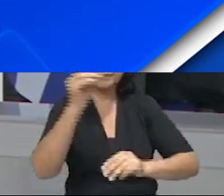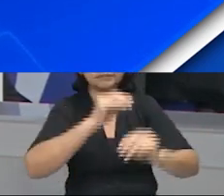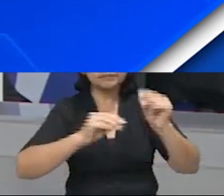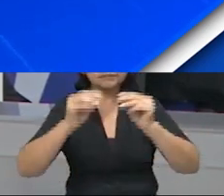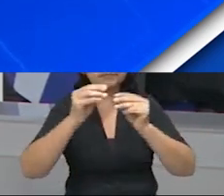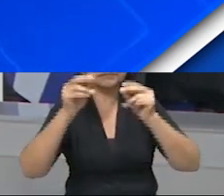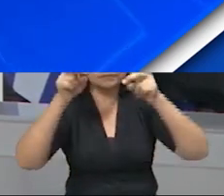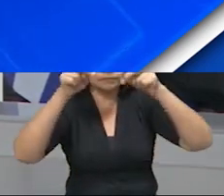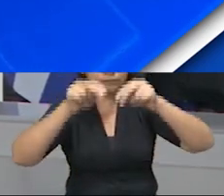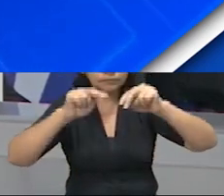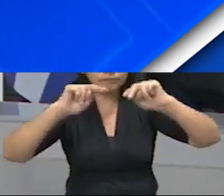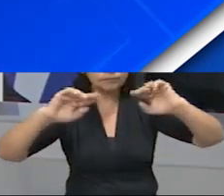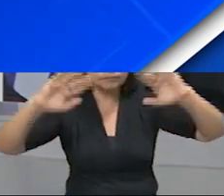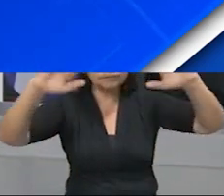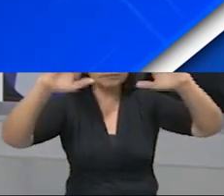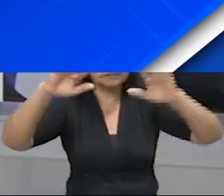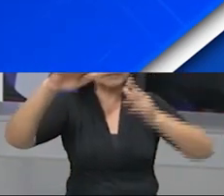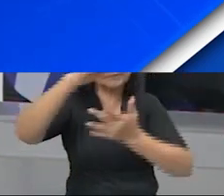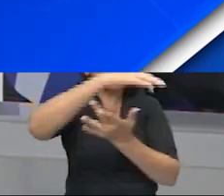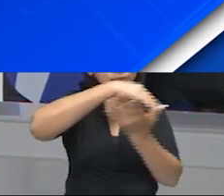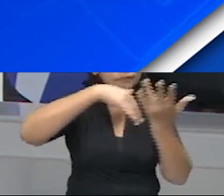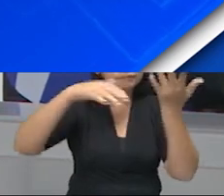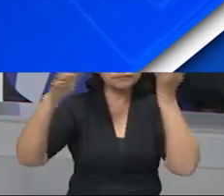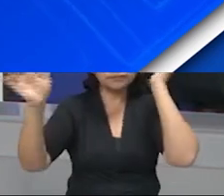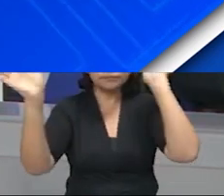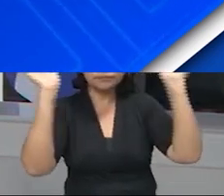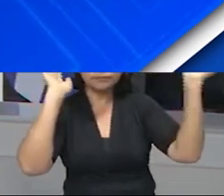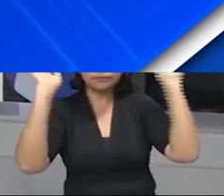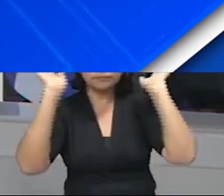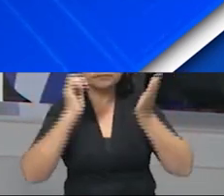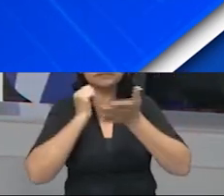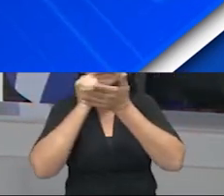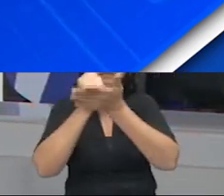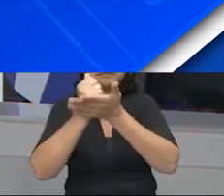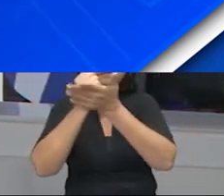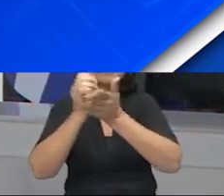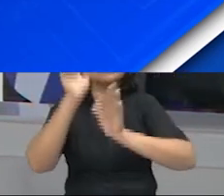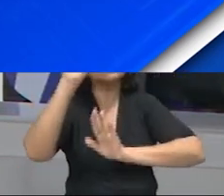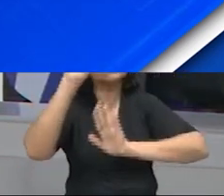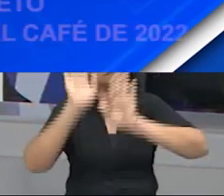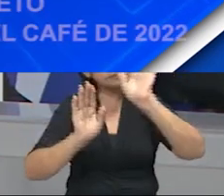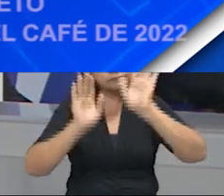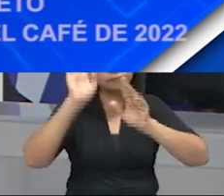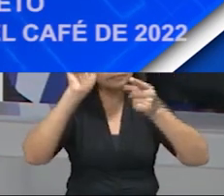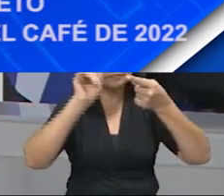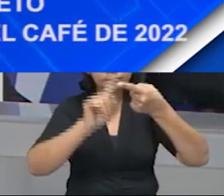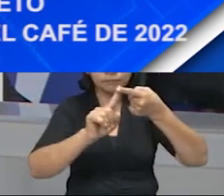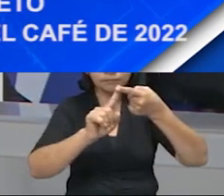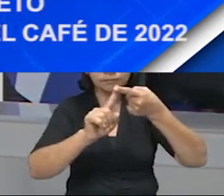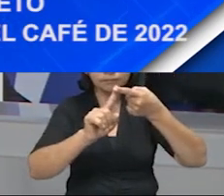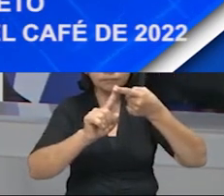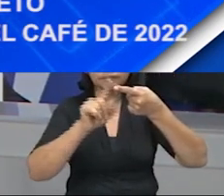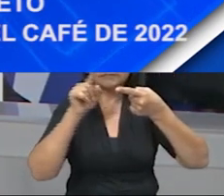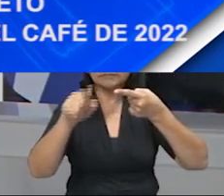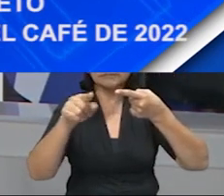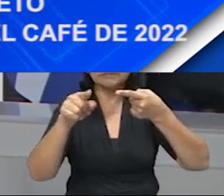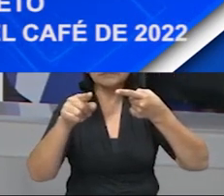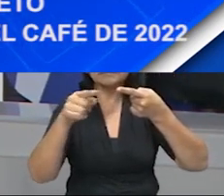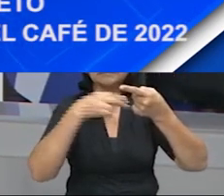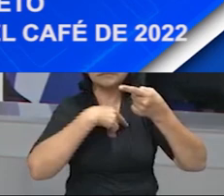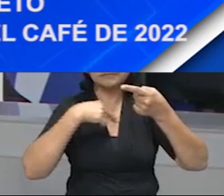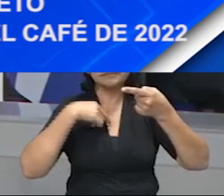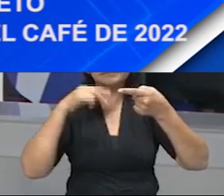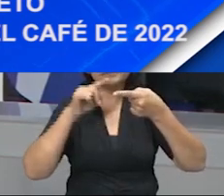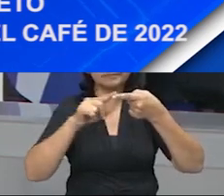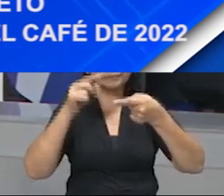y ambiental en un entorno de mercado para beneficio de todos los participantes en el sector y para ello,